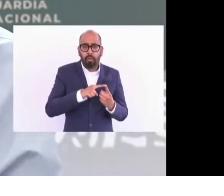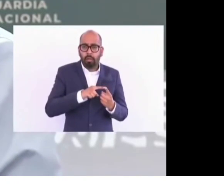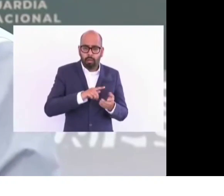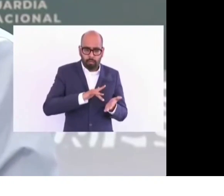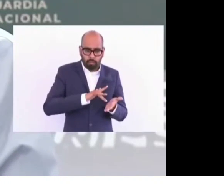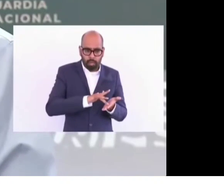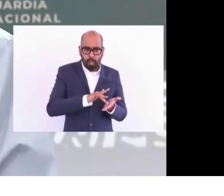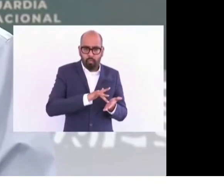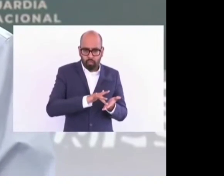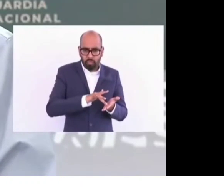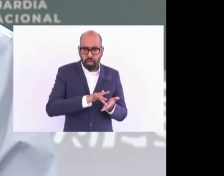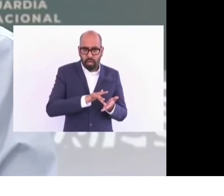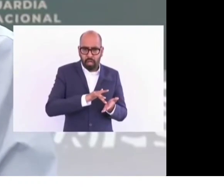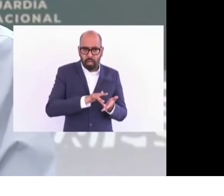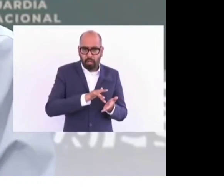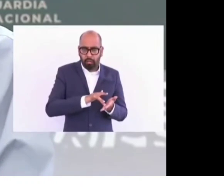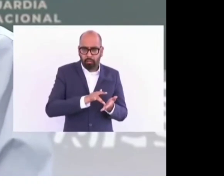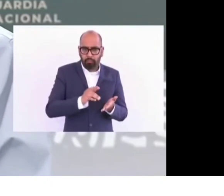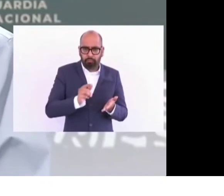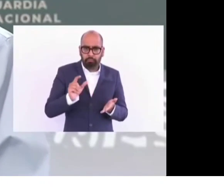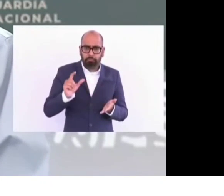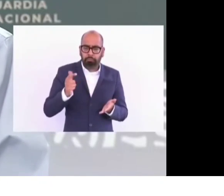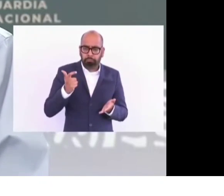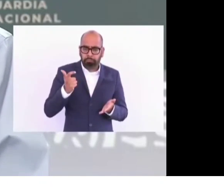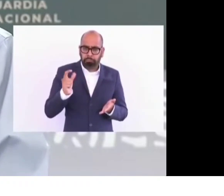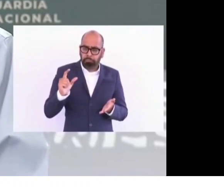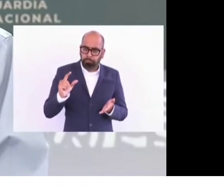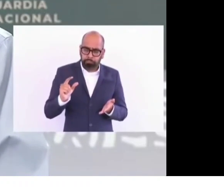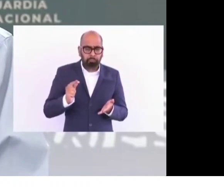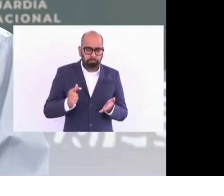apoyarles con un salario mínimo.